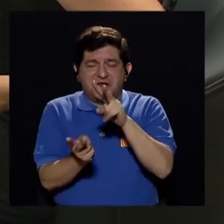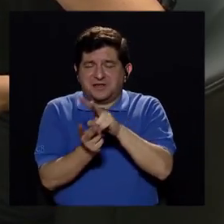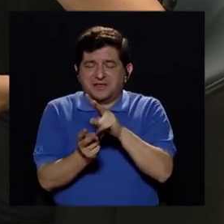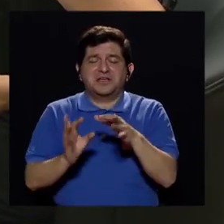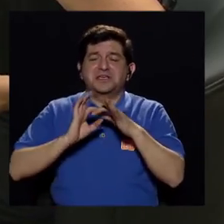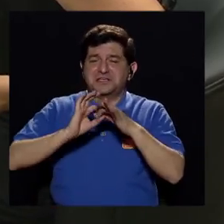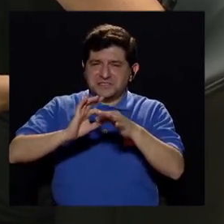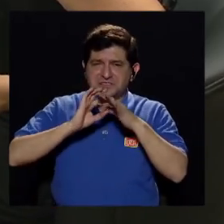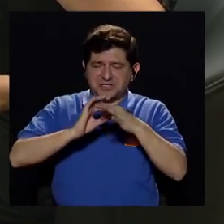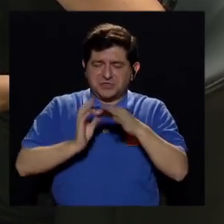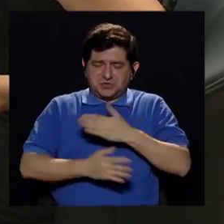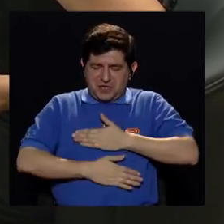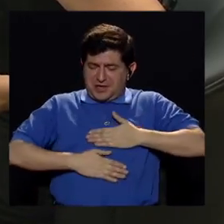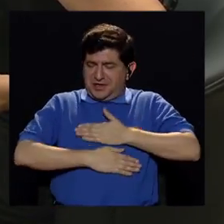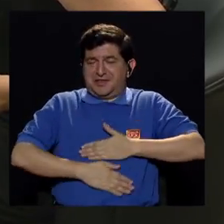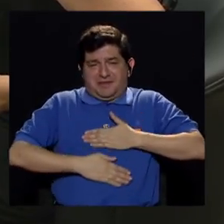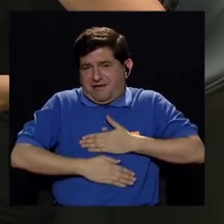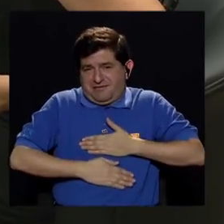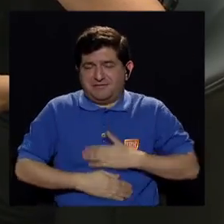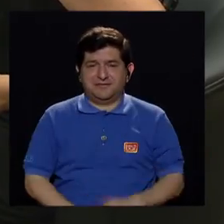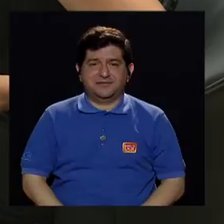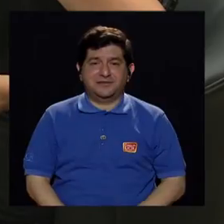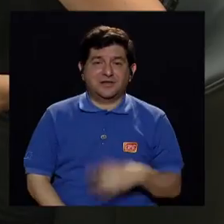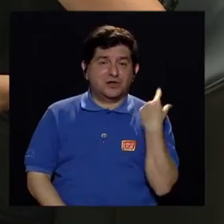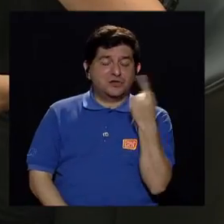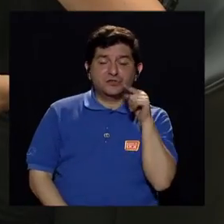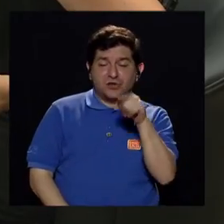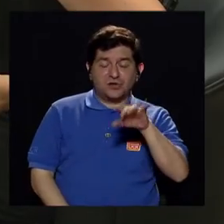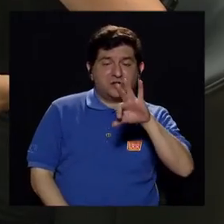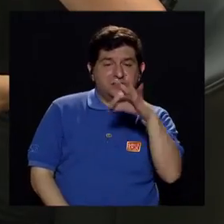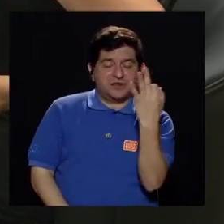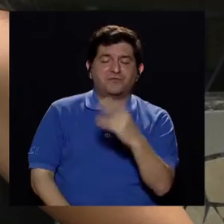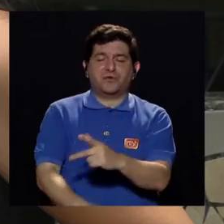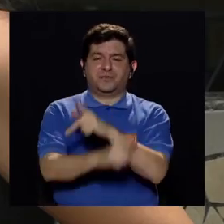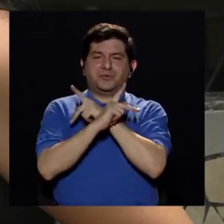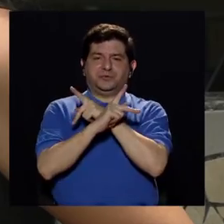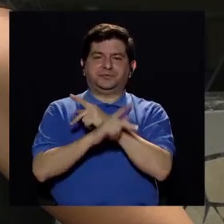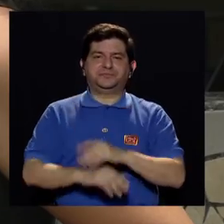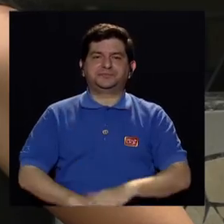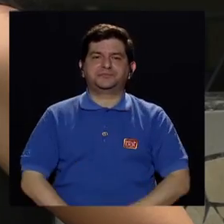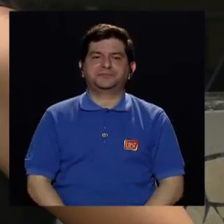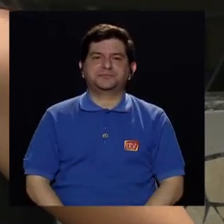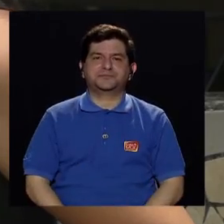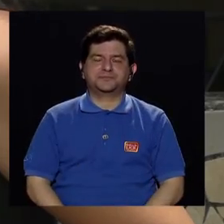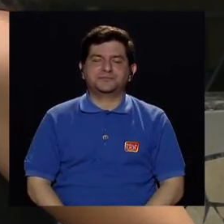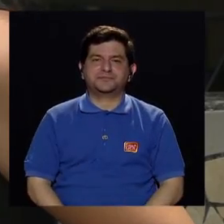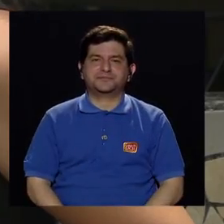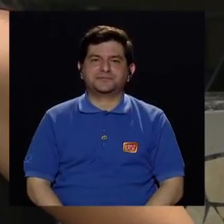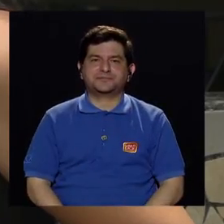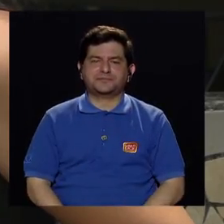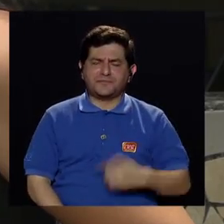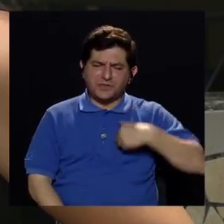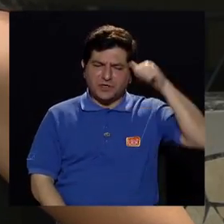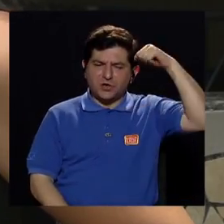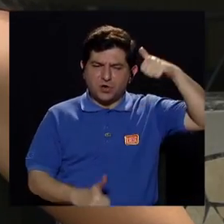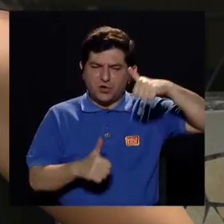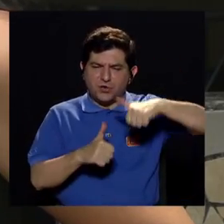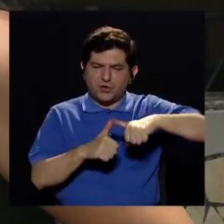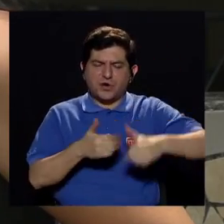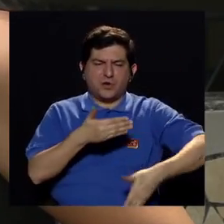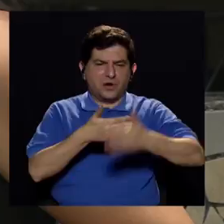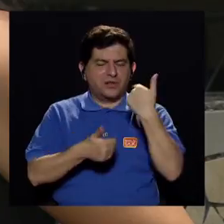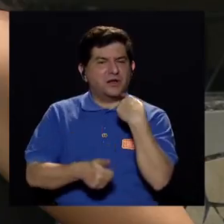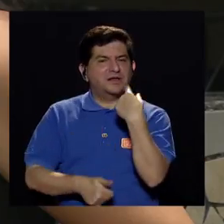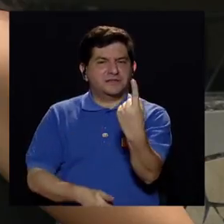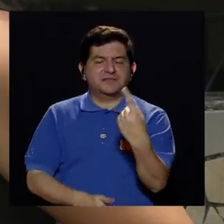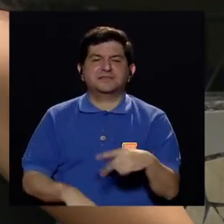sexualidad placentera a través de este círculo de protección. Sí, y es que ahí recuerdo que hace un momento mencionaste